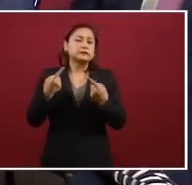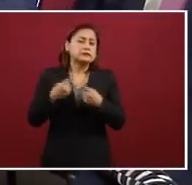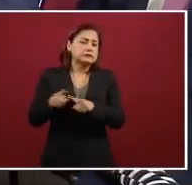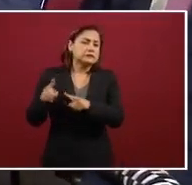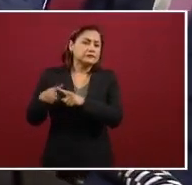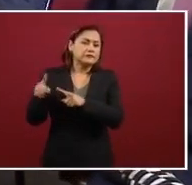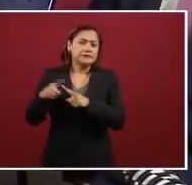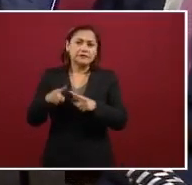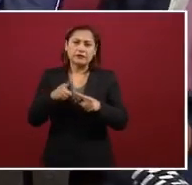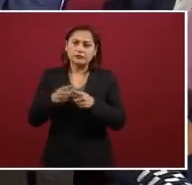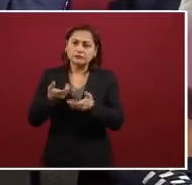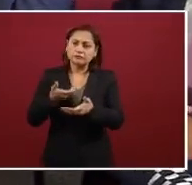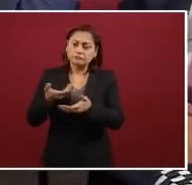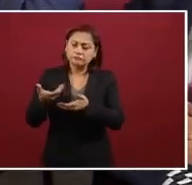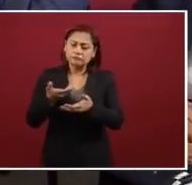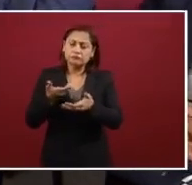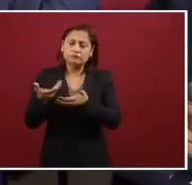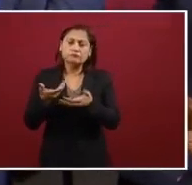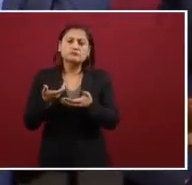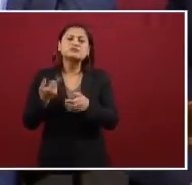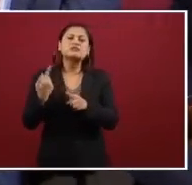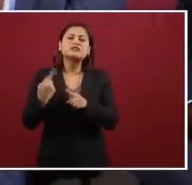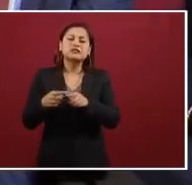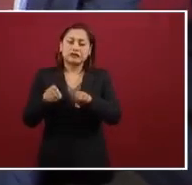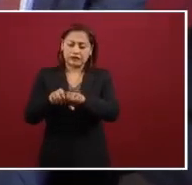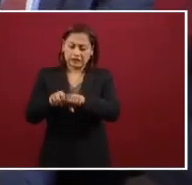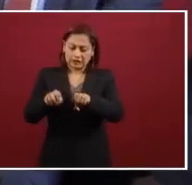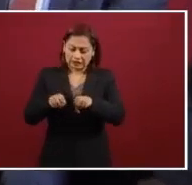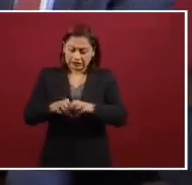de el equipo que se integró